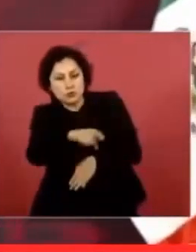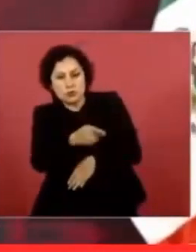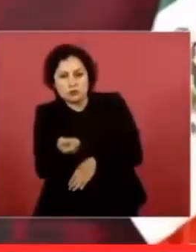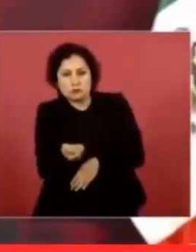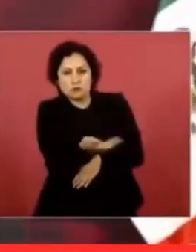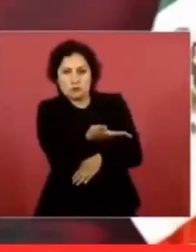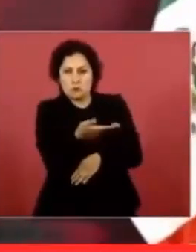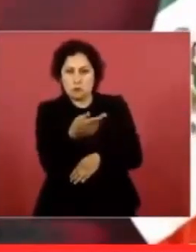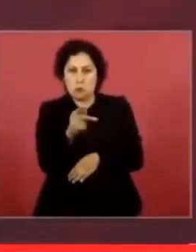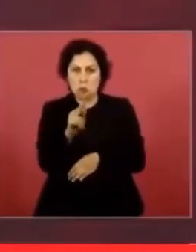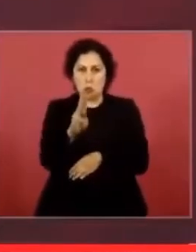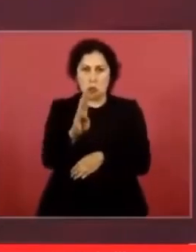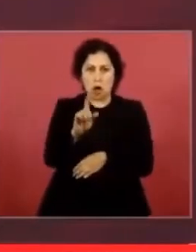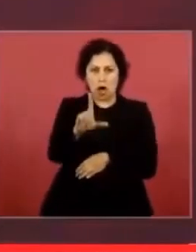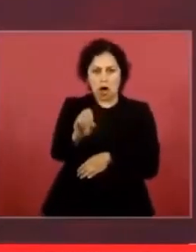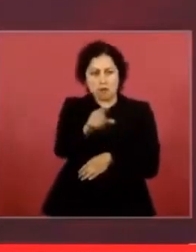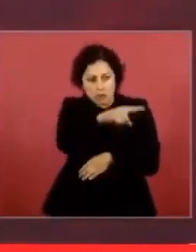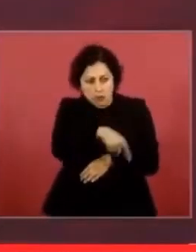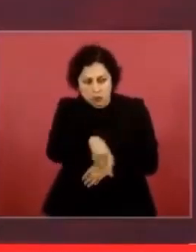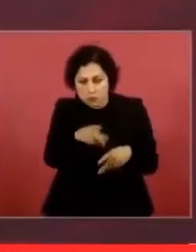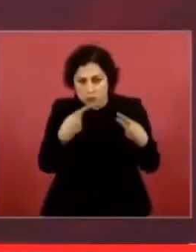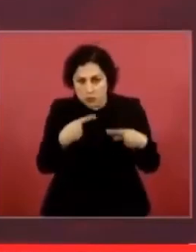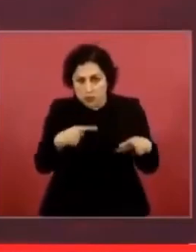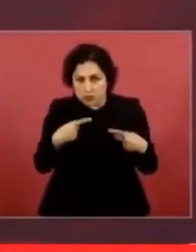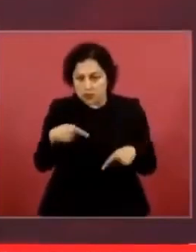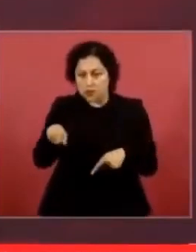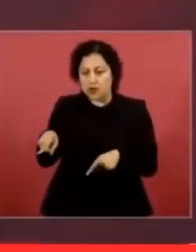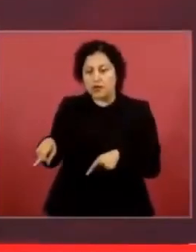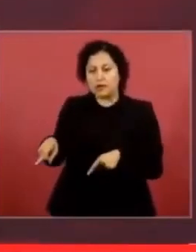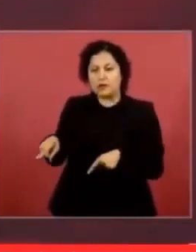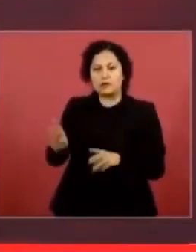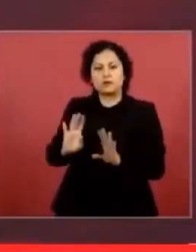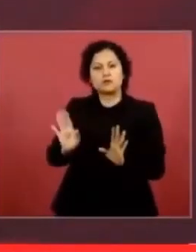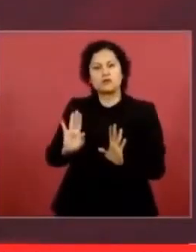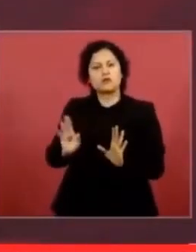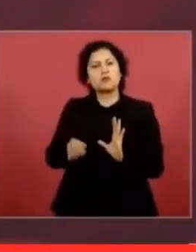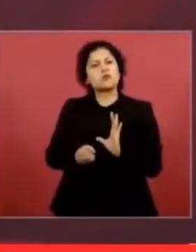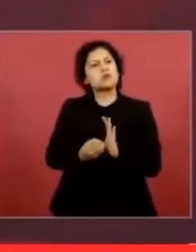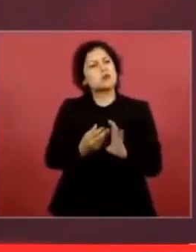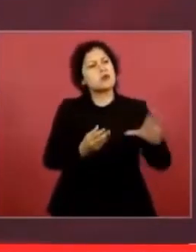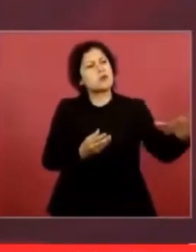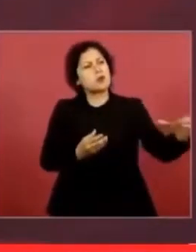la sociedad civil se la apropiaron